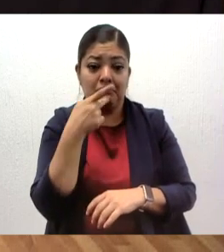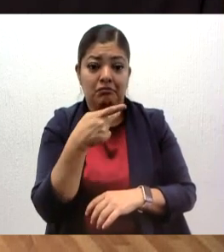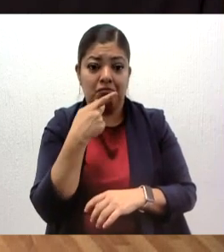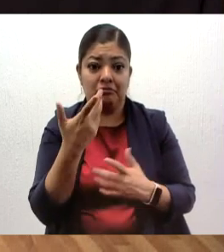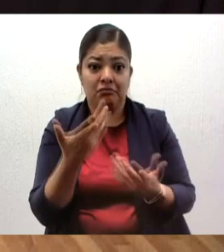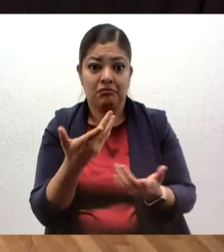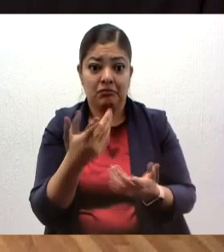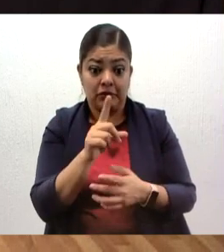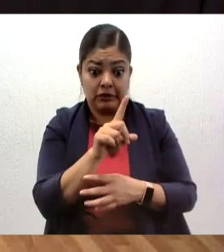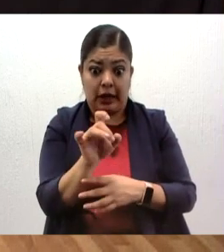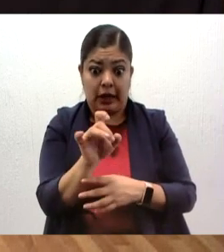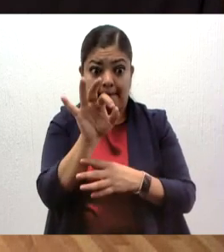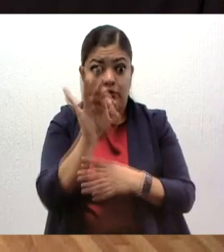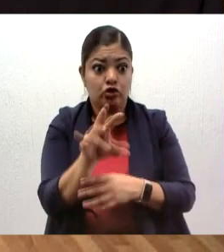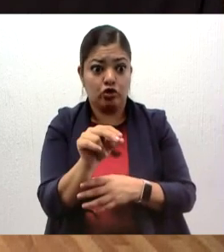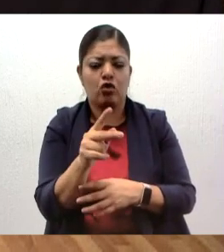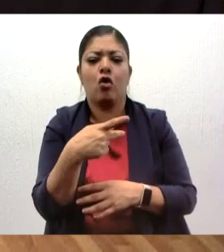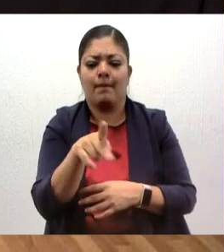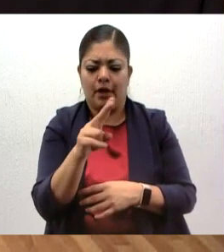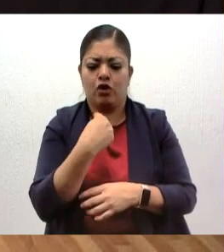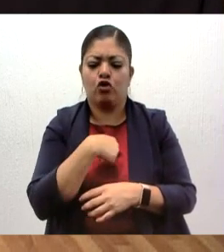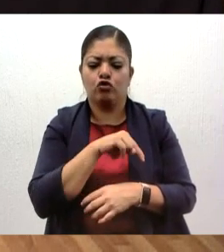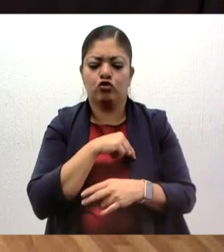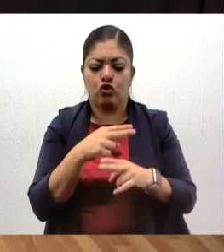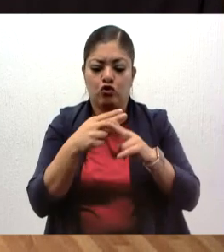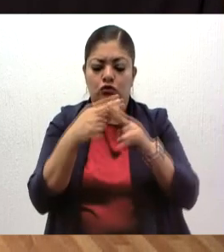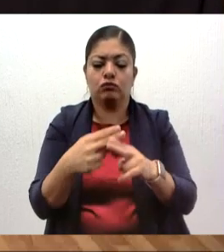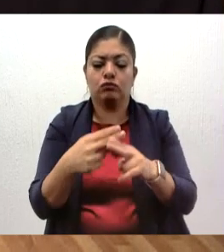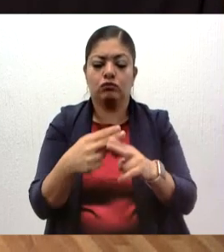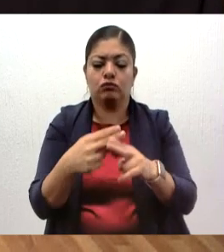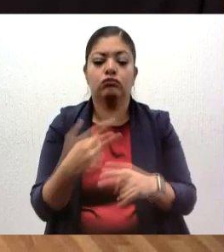pero estamos cumpliendo con nuestra responsabilidad y en cuanto a la